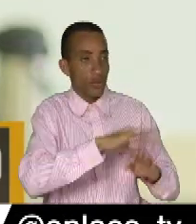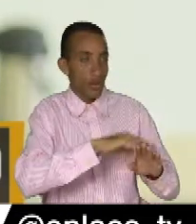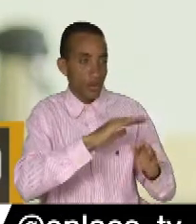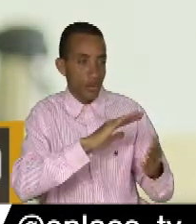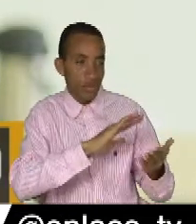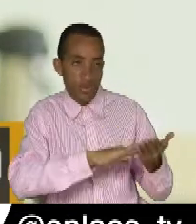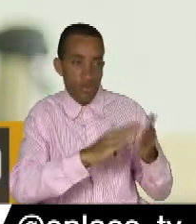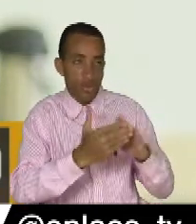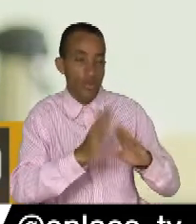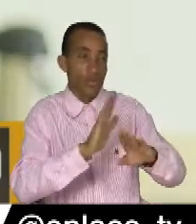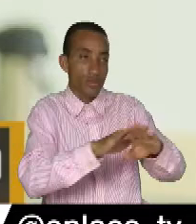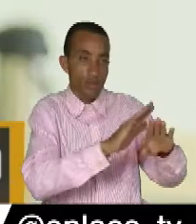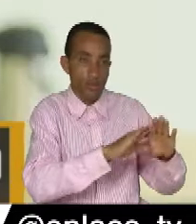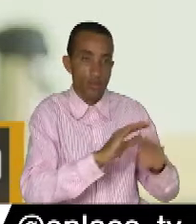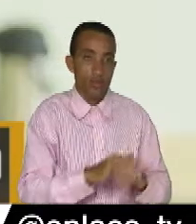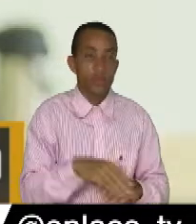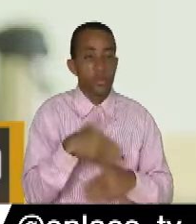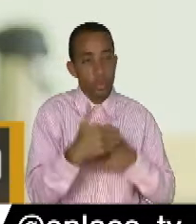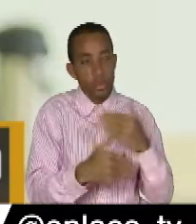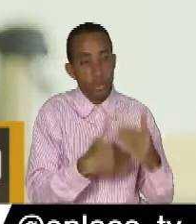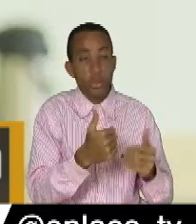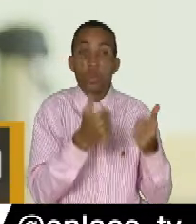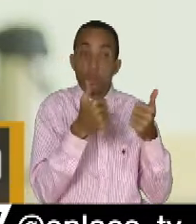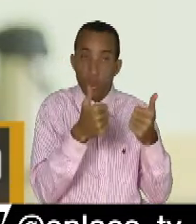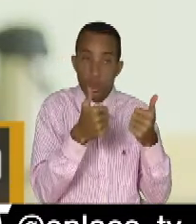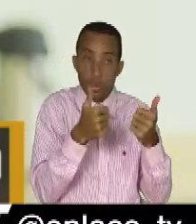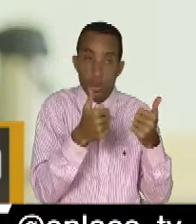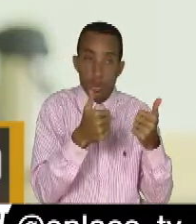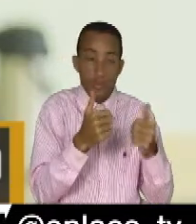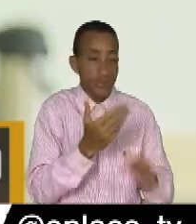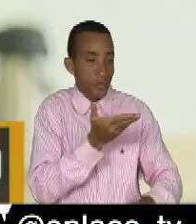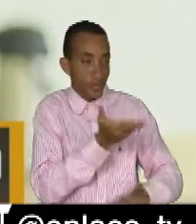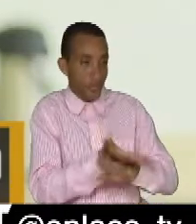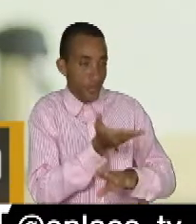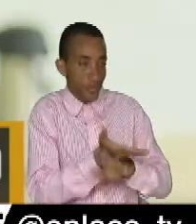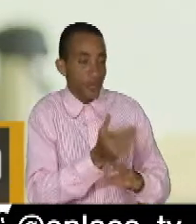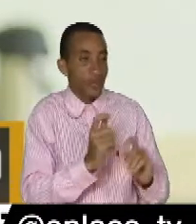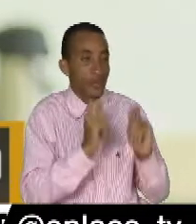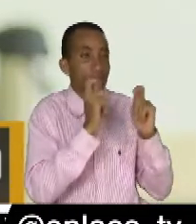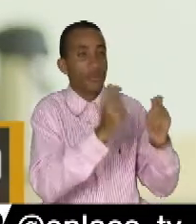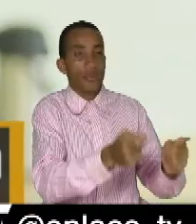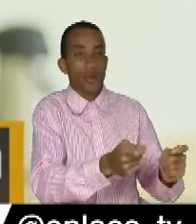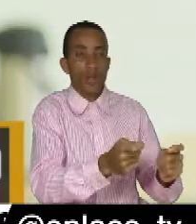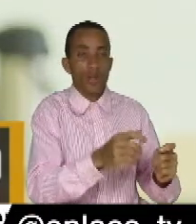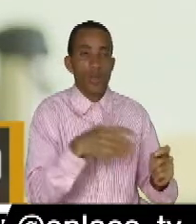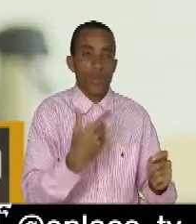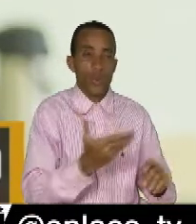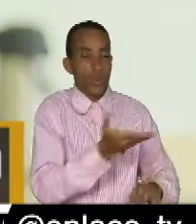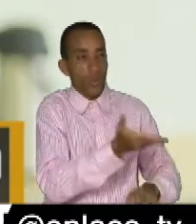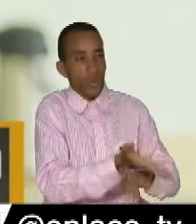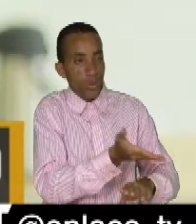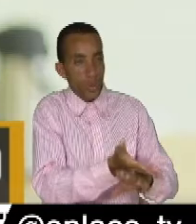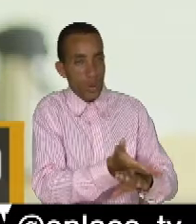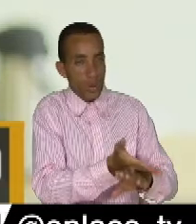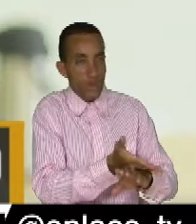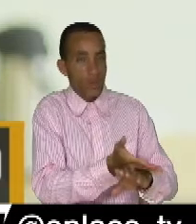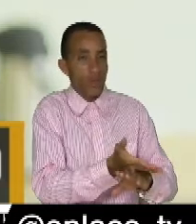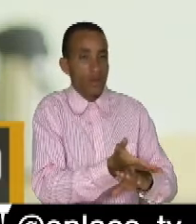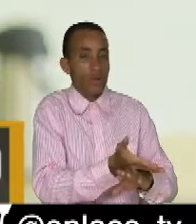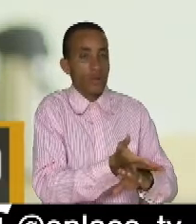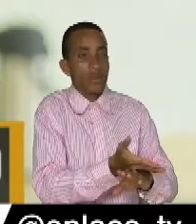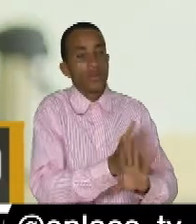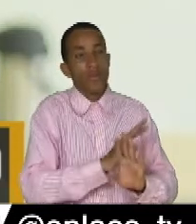que vamos por buen camino. Las propuestas que llevamos son propuestas que están referentes a